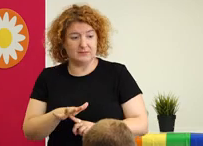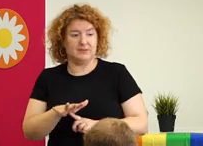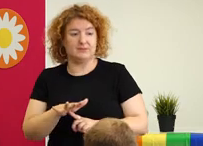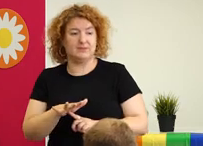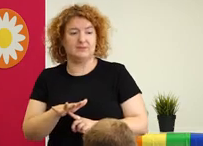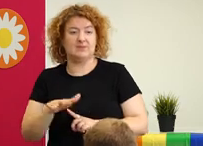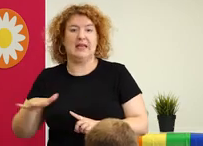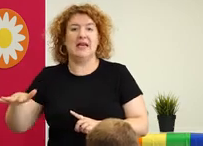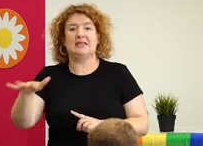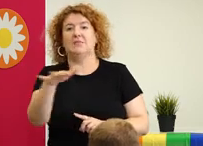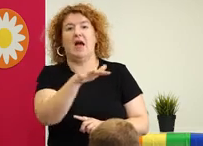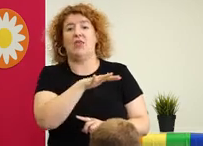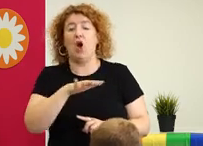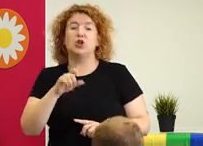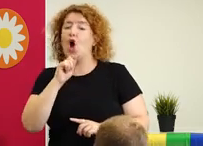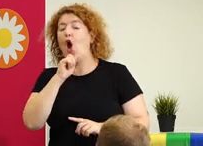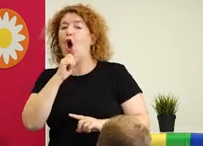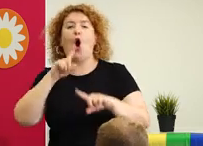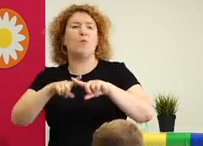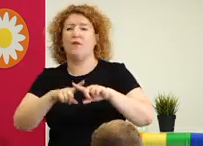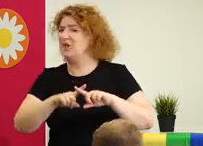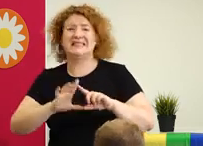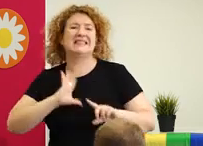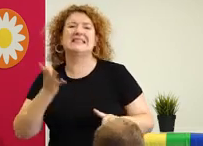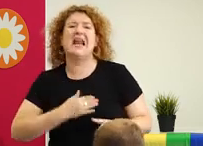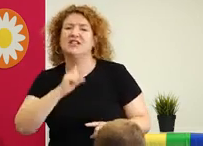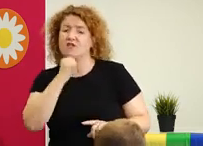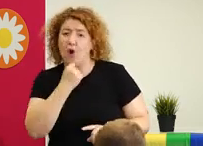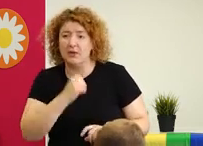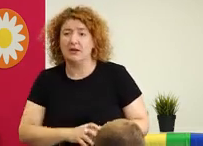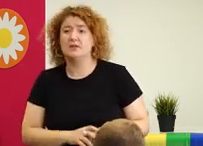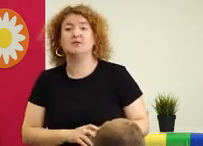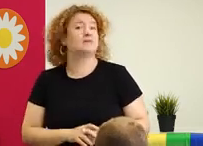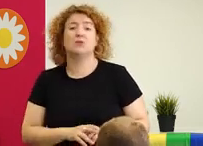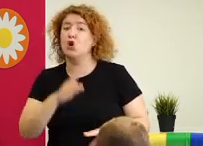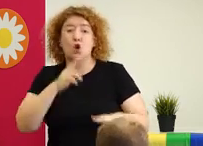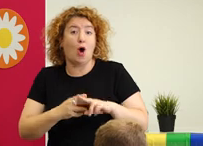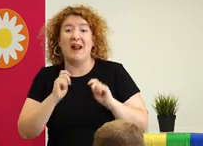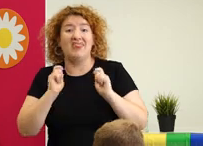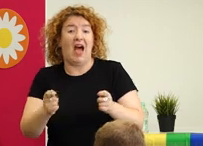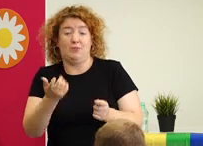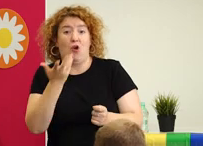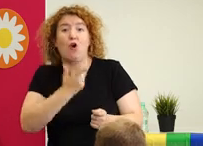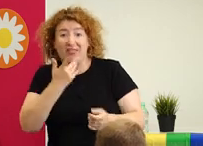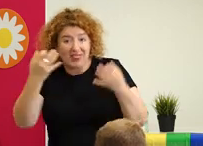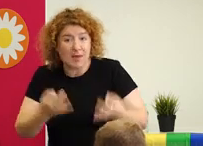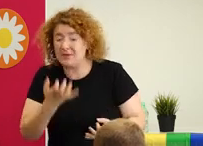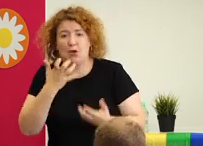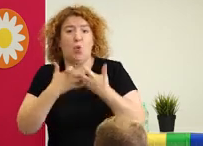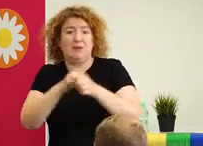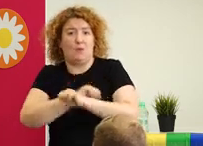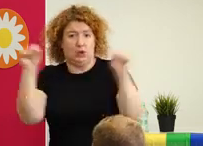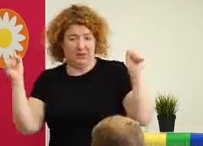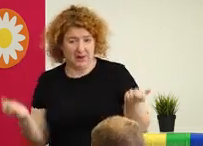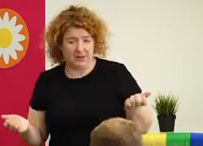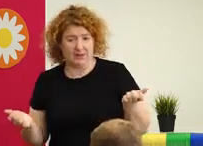cualquier espacio, eso no es homofobia, eso es transfobia. Y si no la llamamos por su nombre, no se puede combatir. Y si queremos